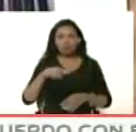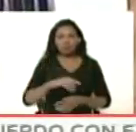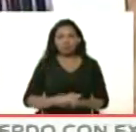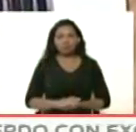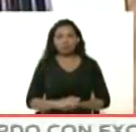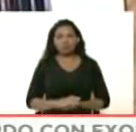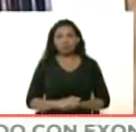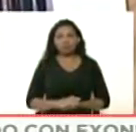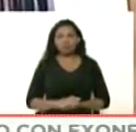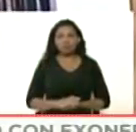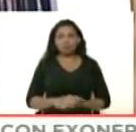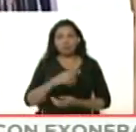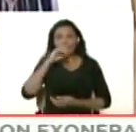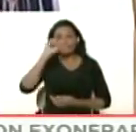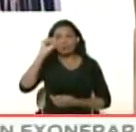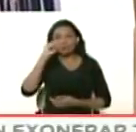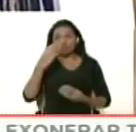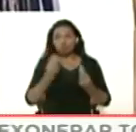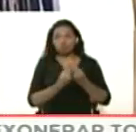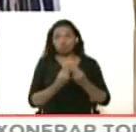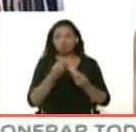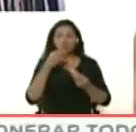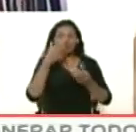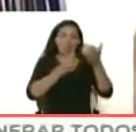El super bigote al lado de la vaca, mira.